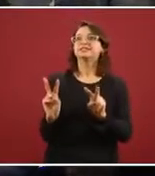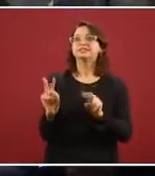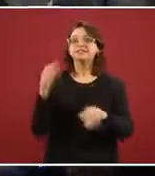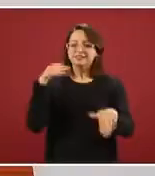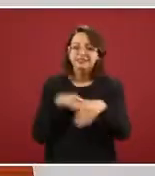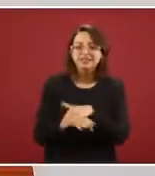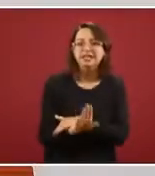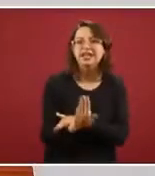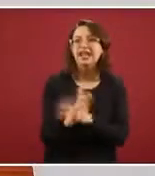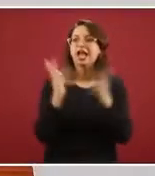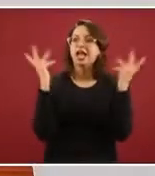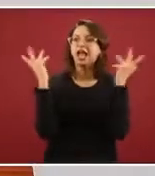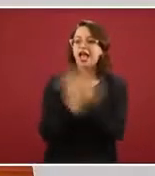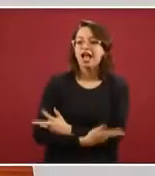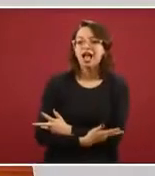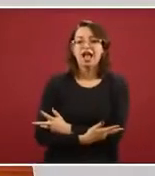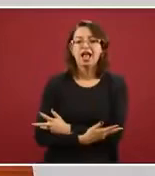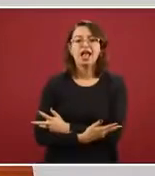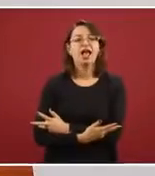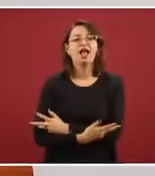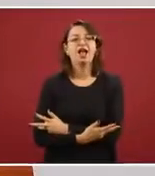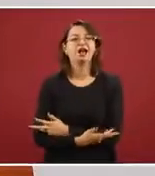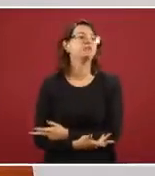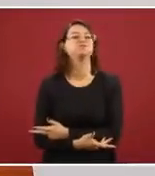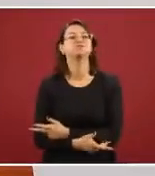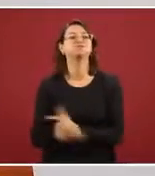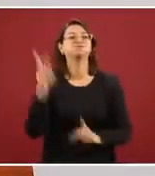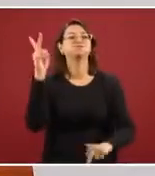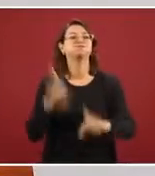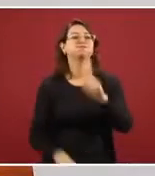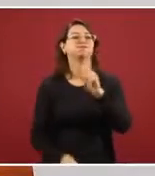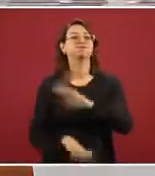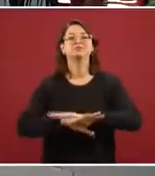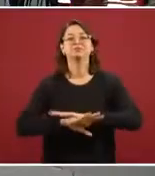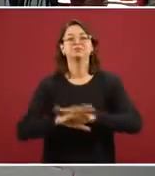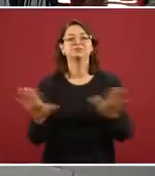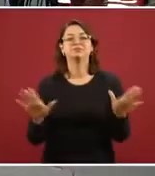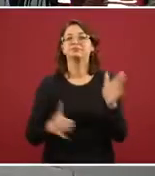atrás de obra negra